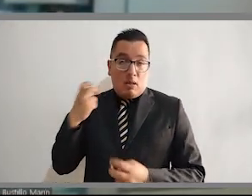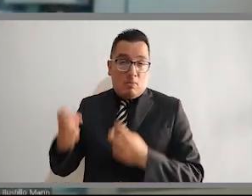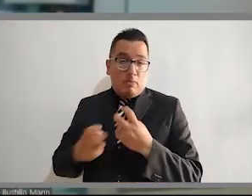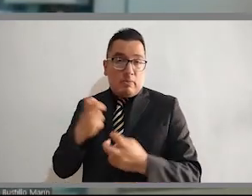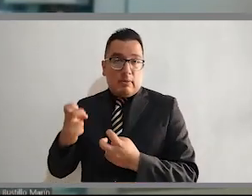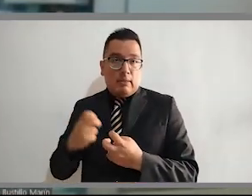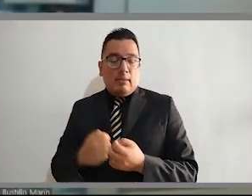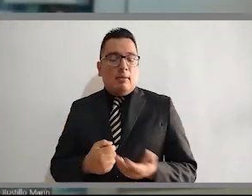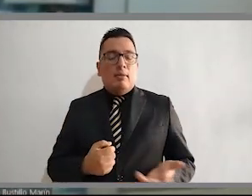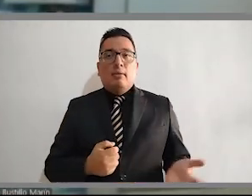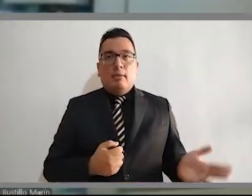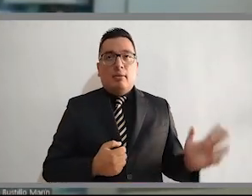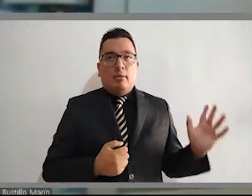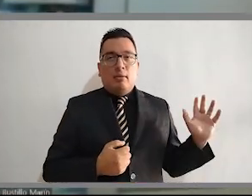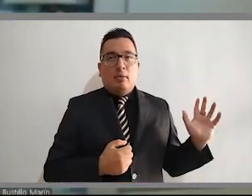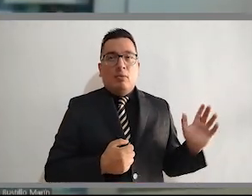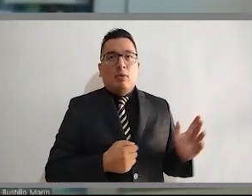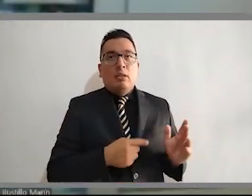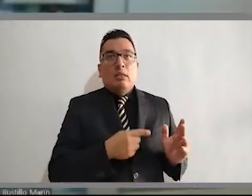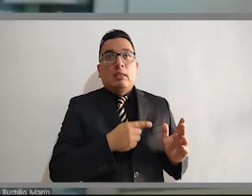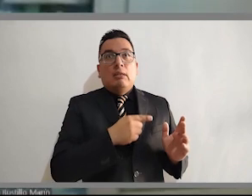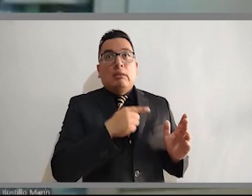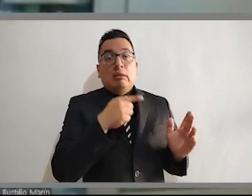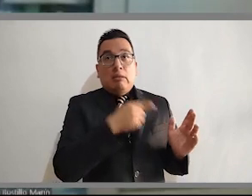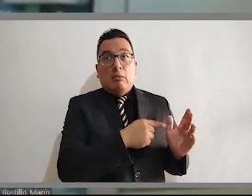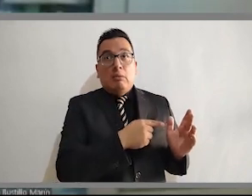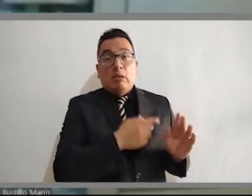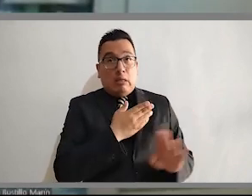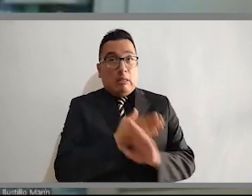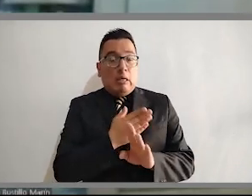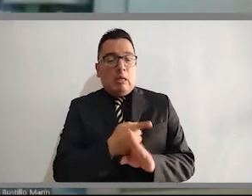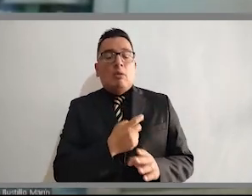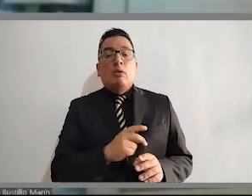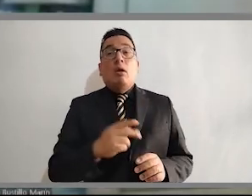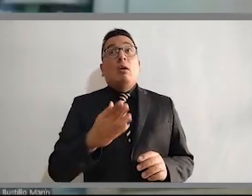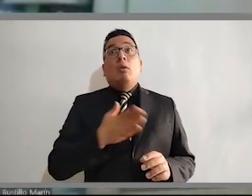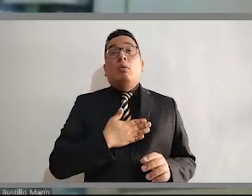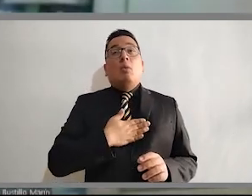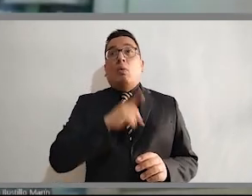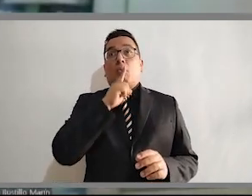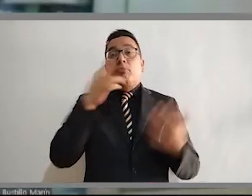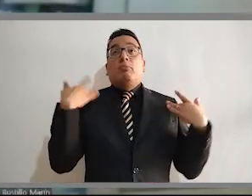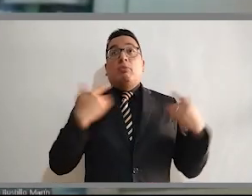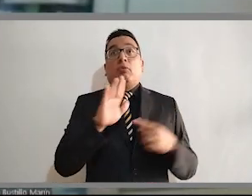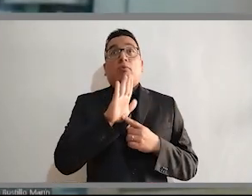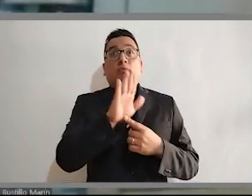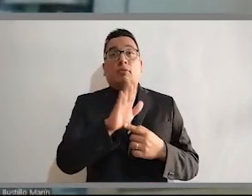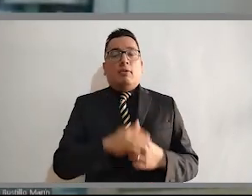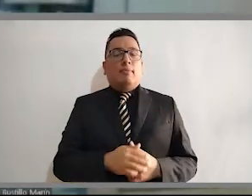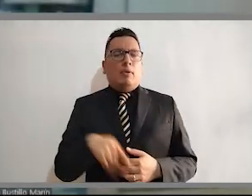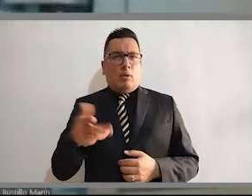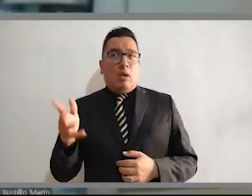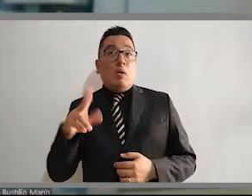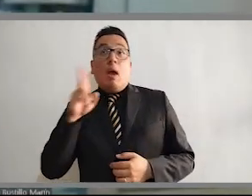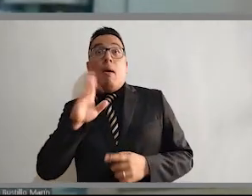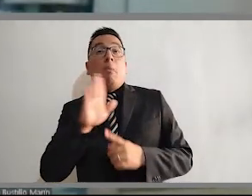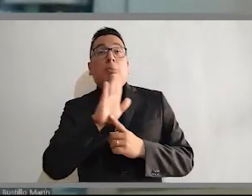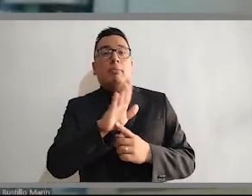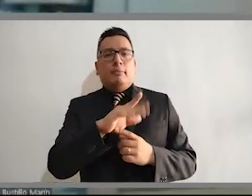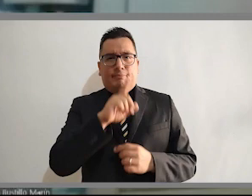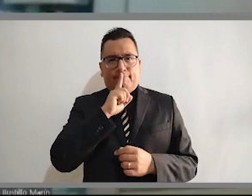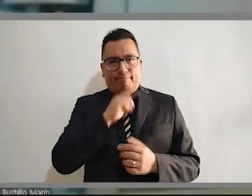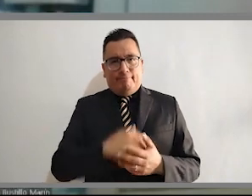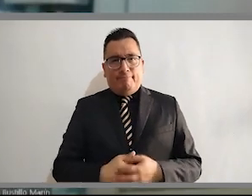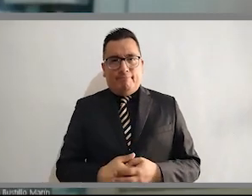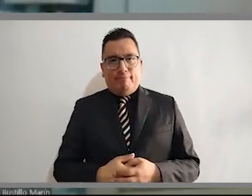género, quien debe de probar es el victimario, no la víctima. Y el precedente principal en